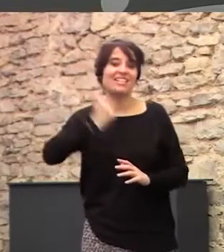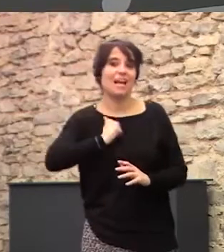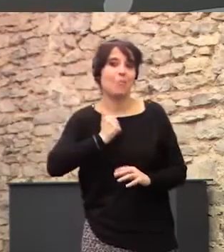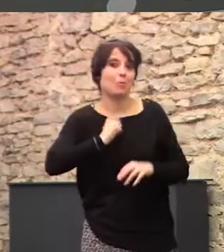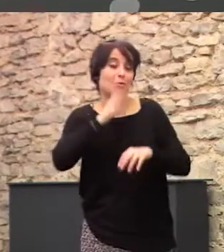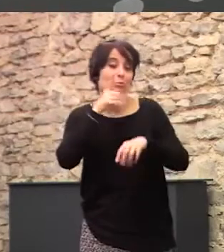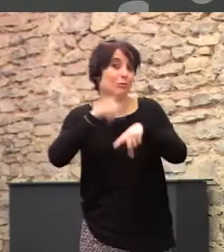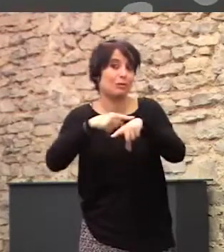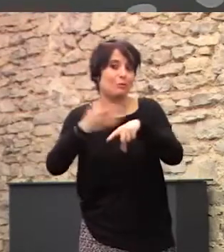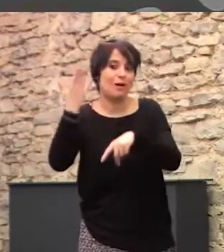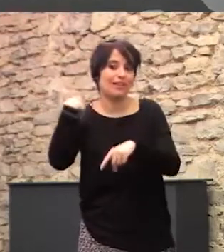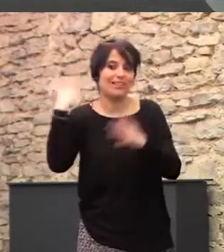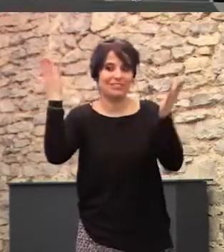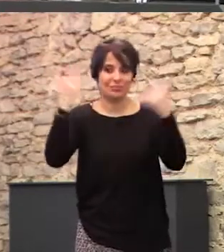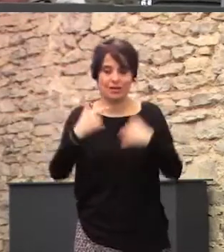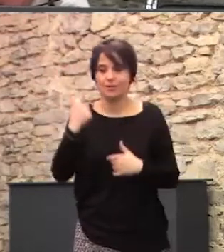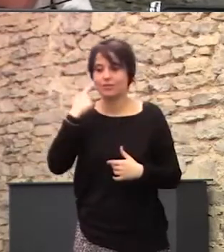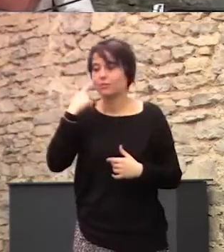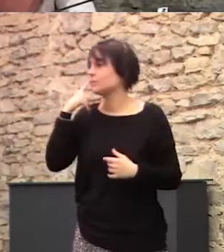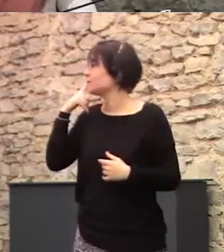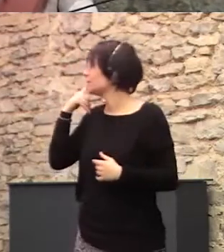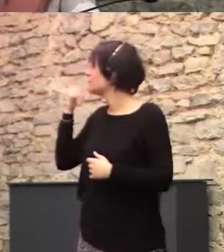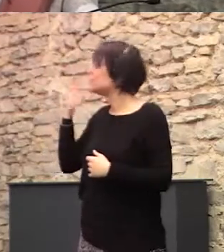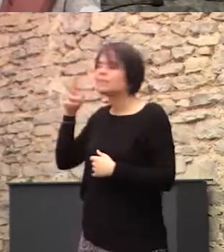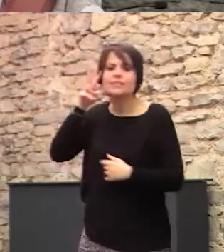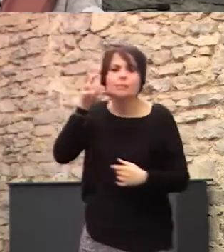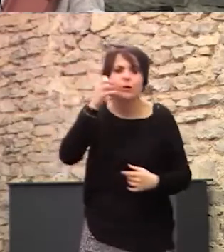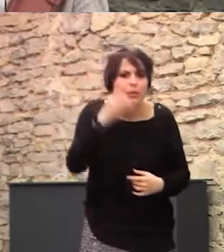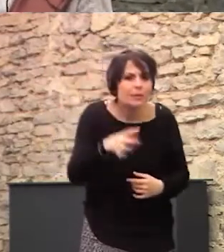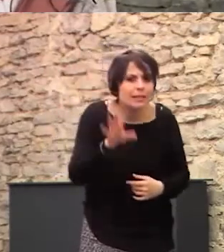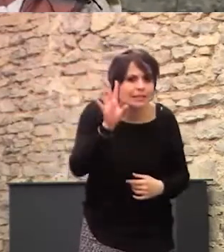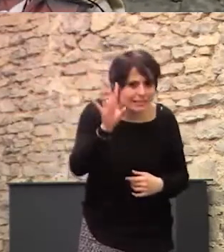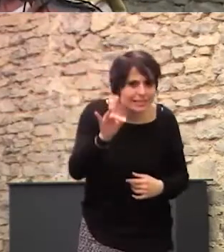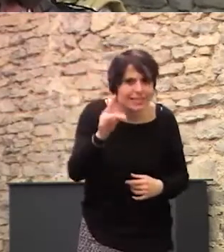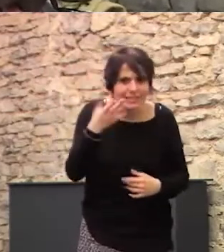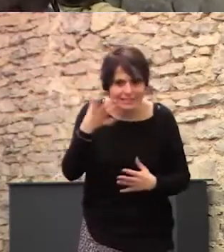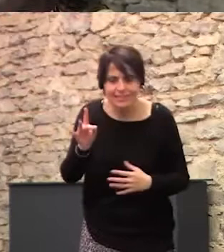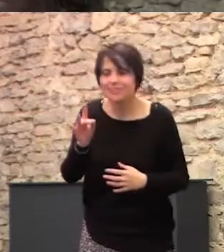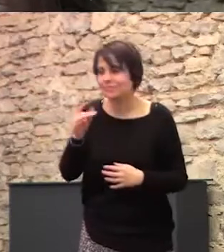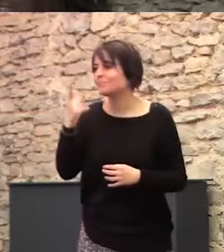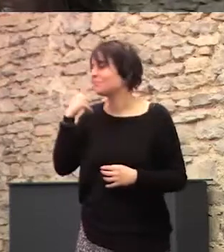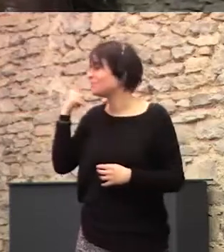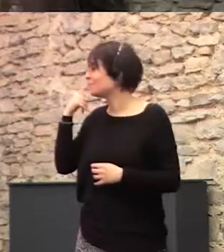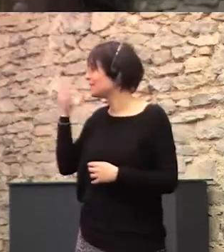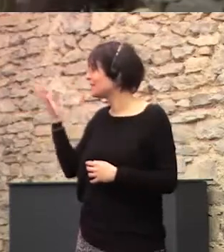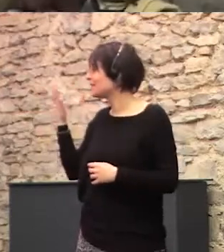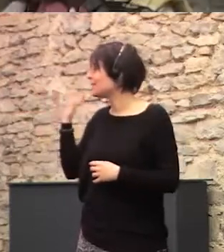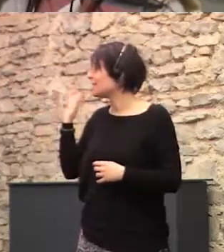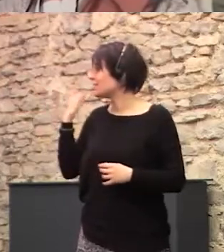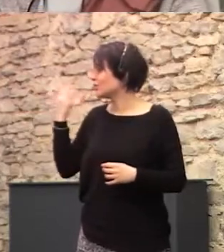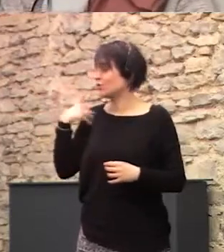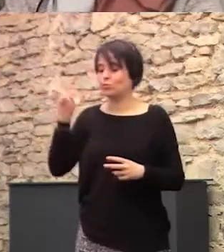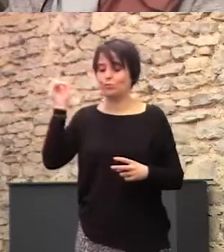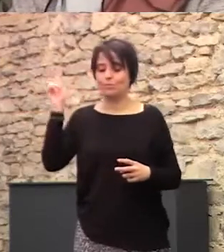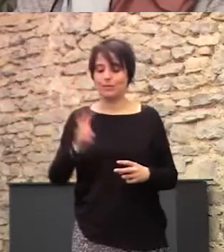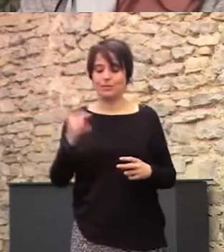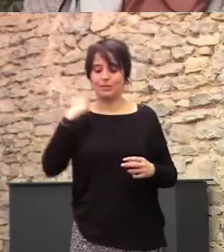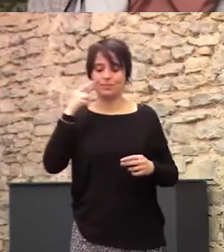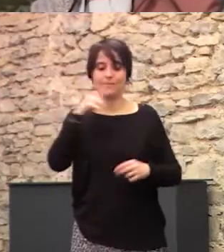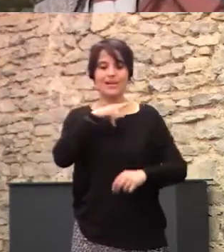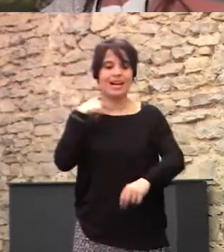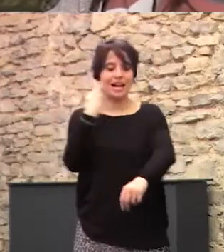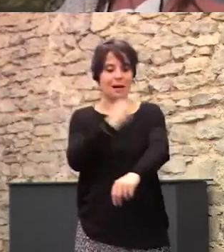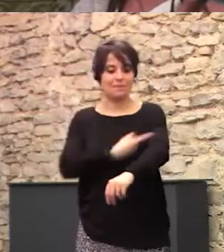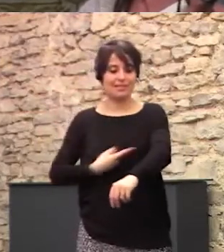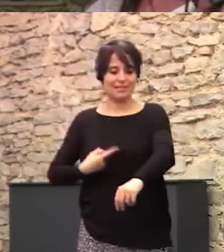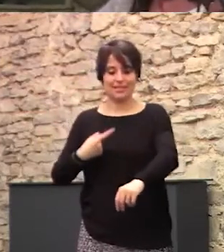tiempo. Mira, yo seguramente... ¿Se me oye? Sí. Seguramente que si hubiera venido hoy con una